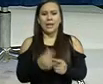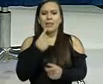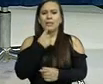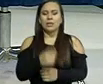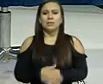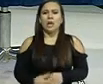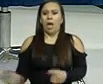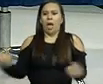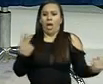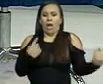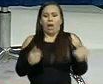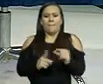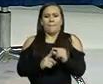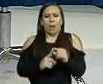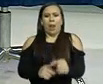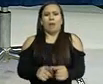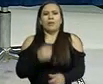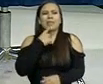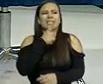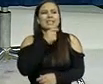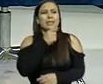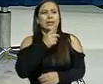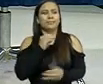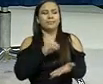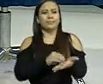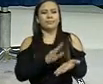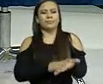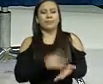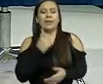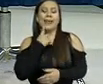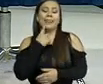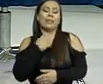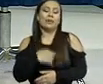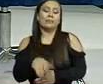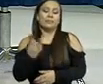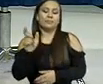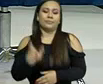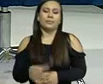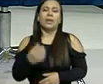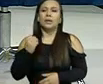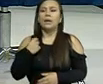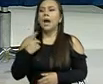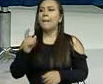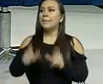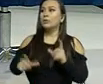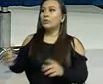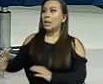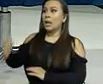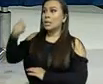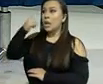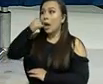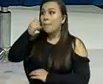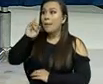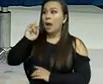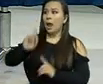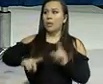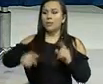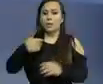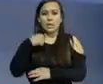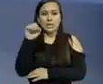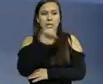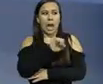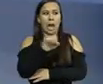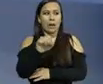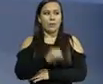ha recibido amenazas que no amenazados dijo que apenas él dice de que ha tenido amenazas de que en algún momento su vehículo